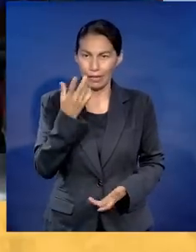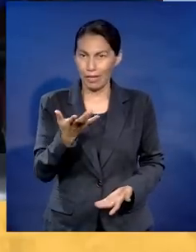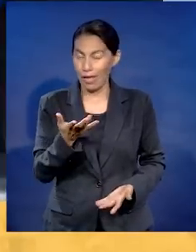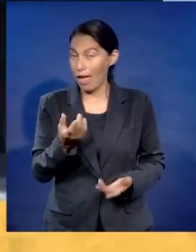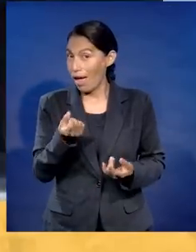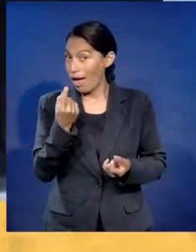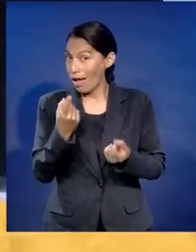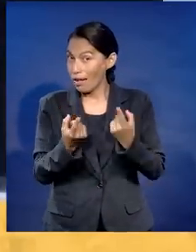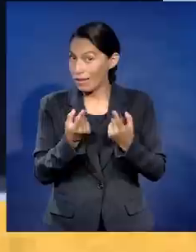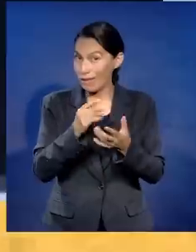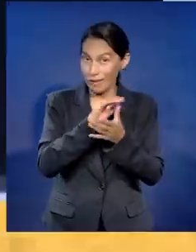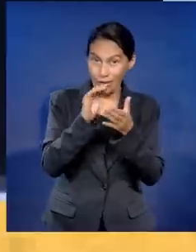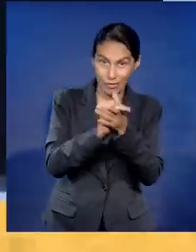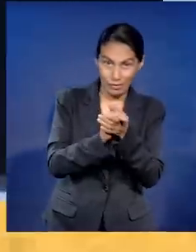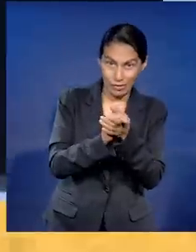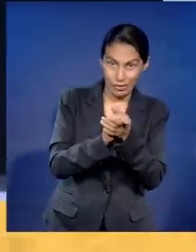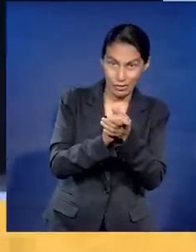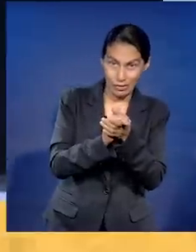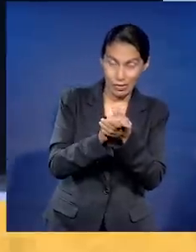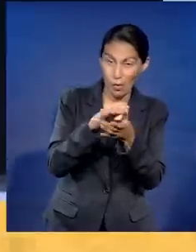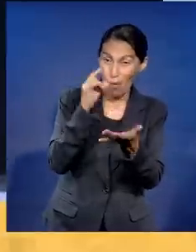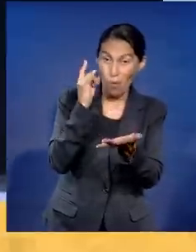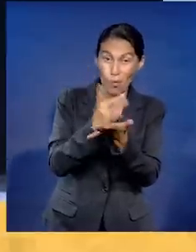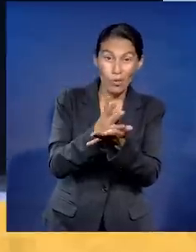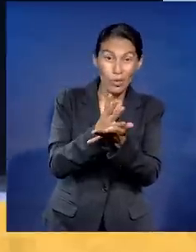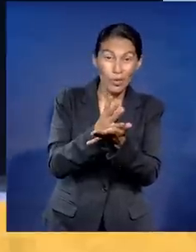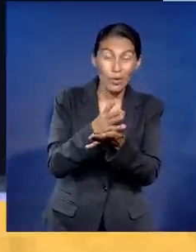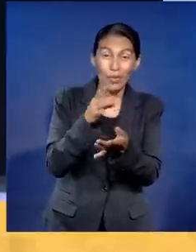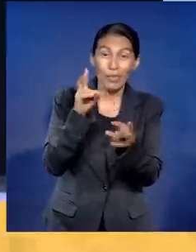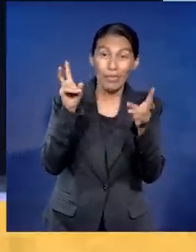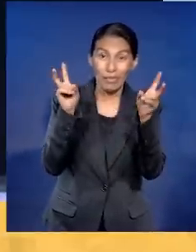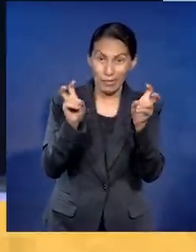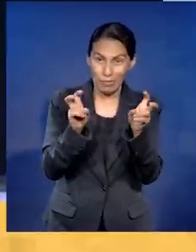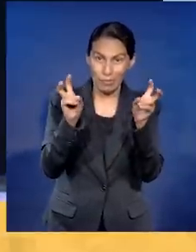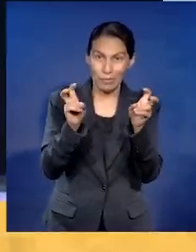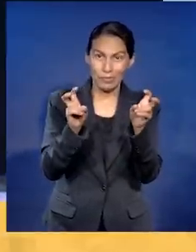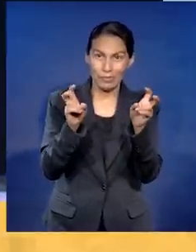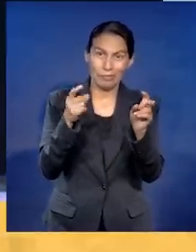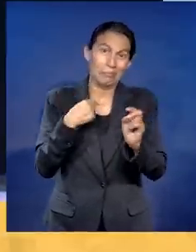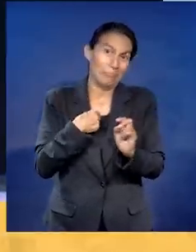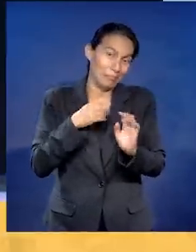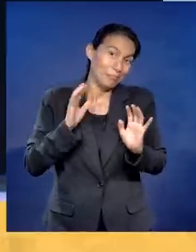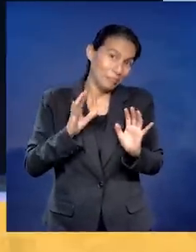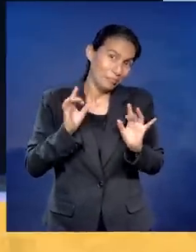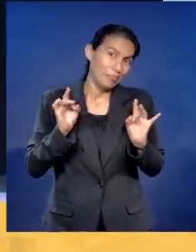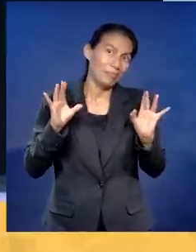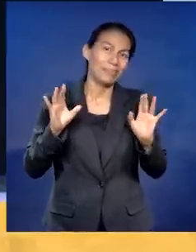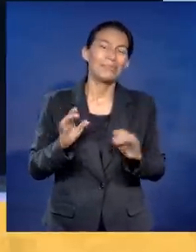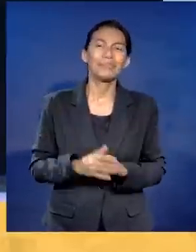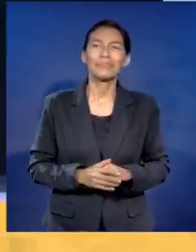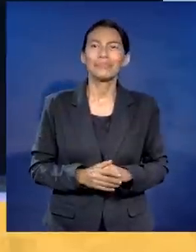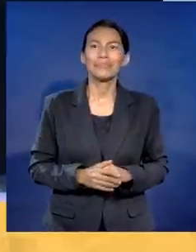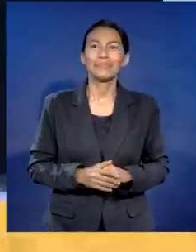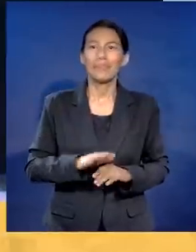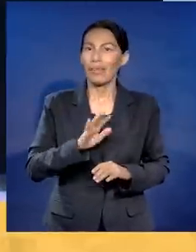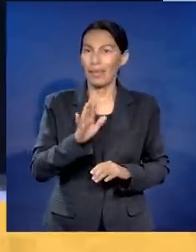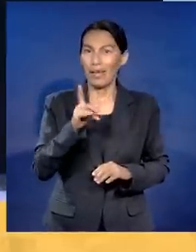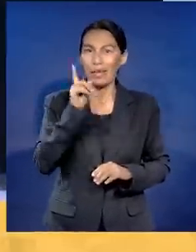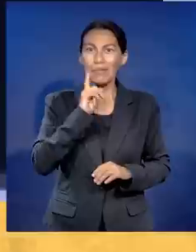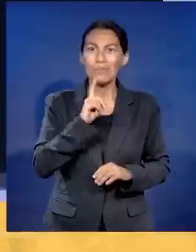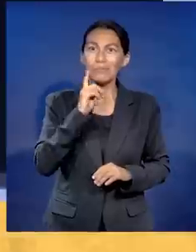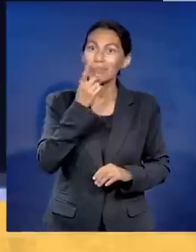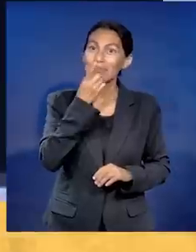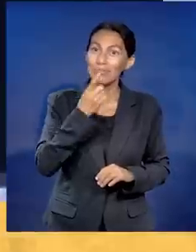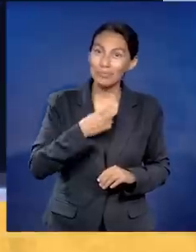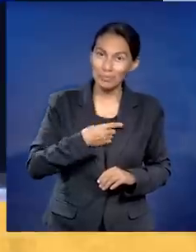Cuando uno se va a casar, es el tema de conversación único que hay. Eso me pasó a mí, cuando